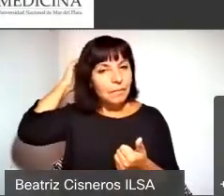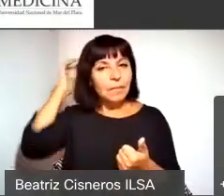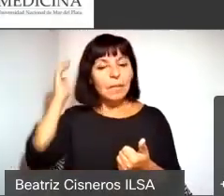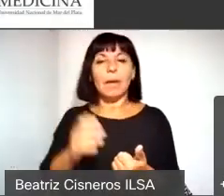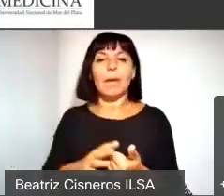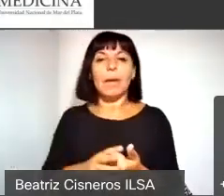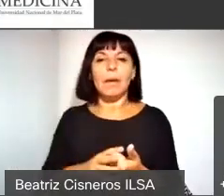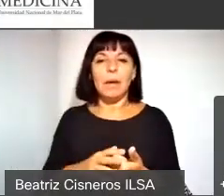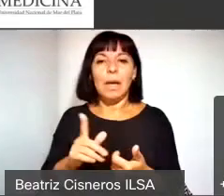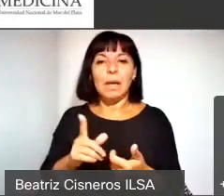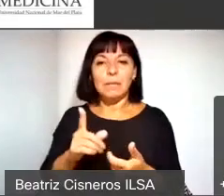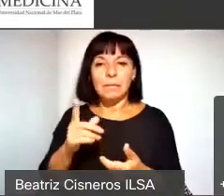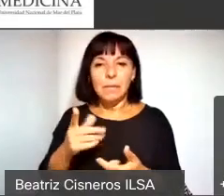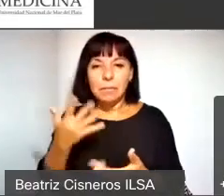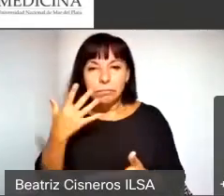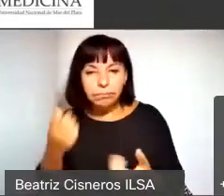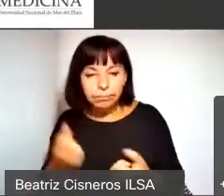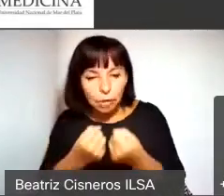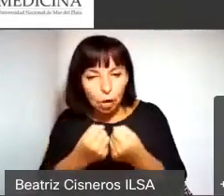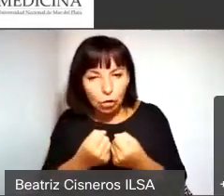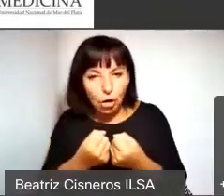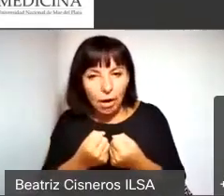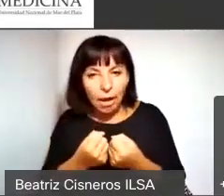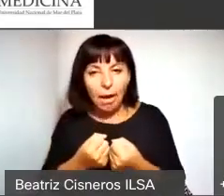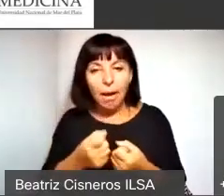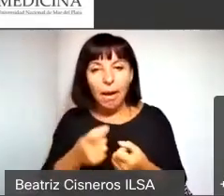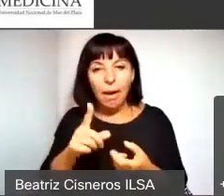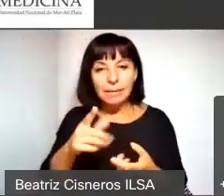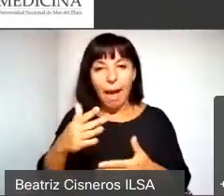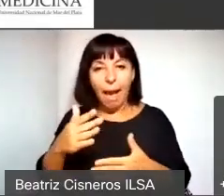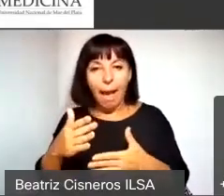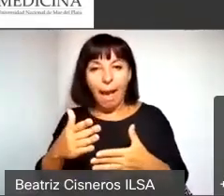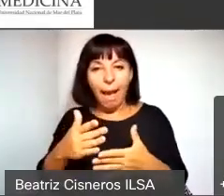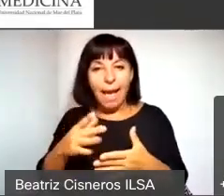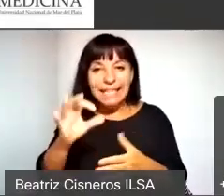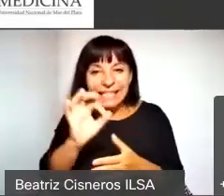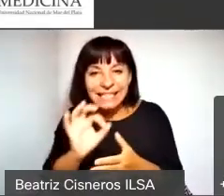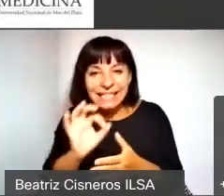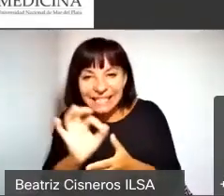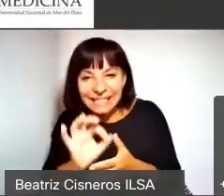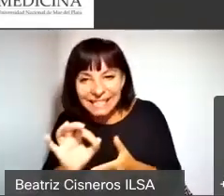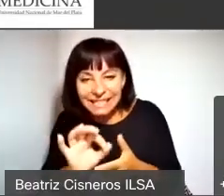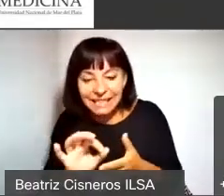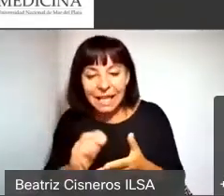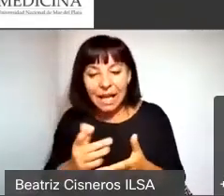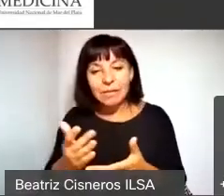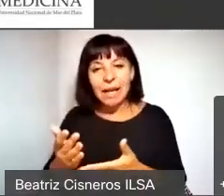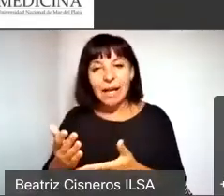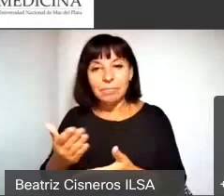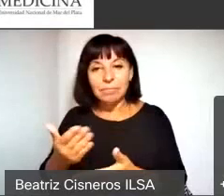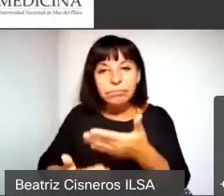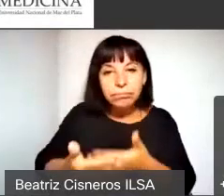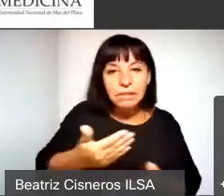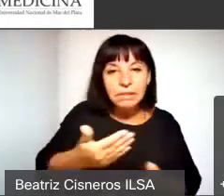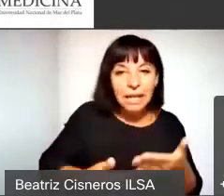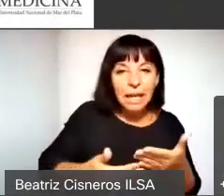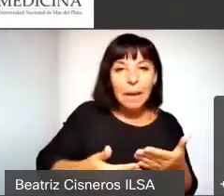Se llama esterano. Y esta estructura en forma de ciclo interactúa con las